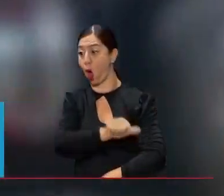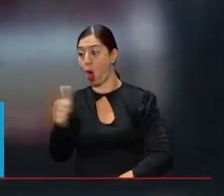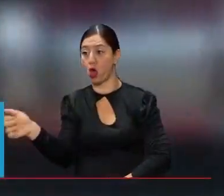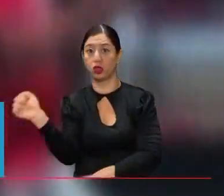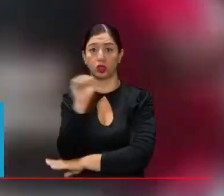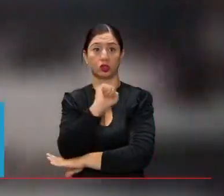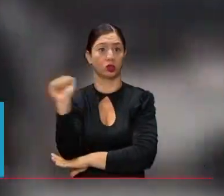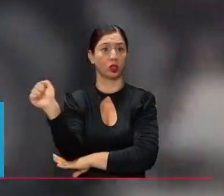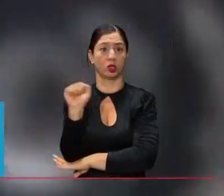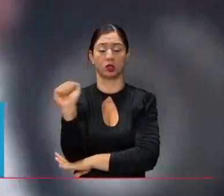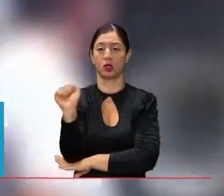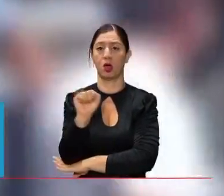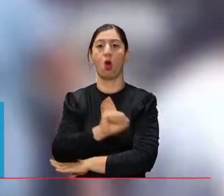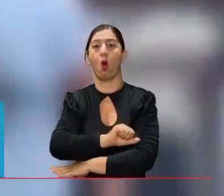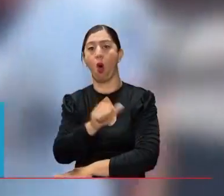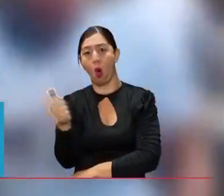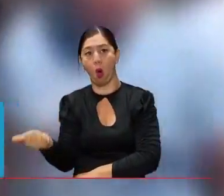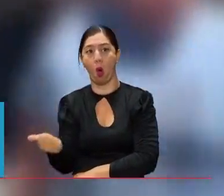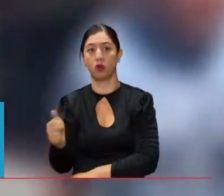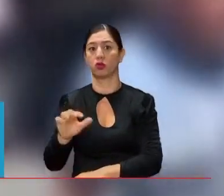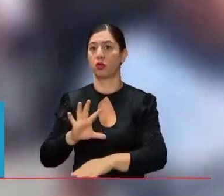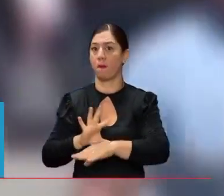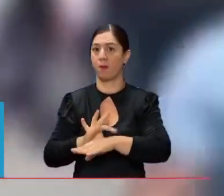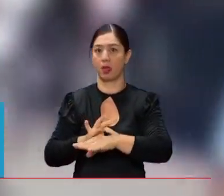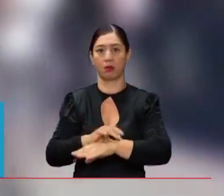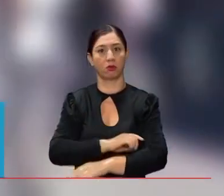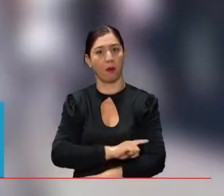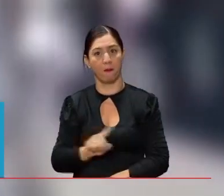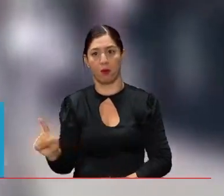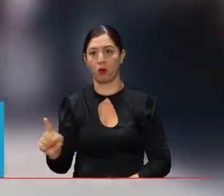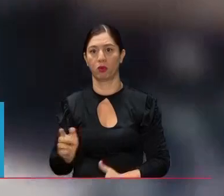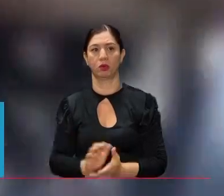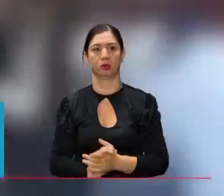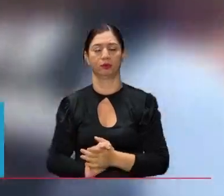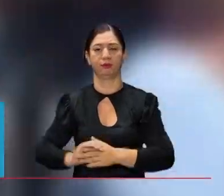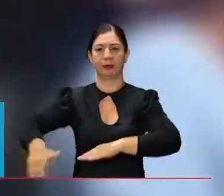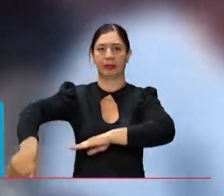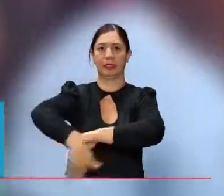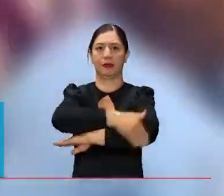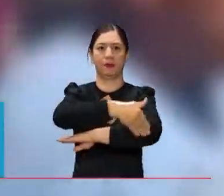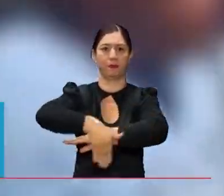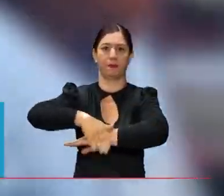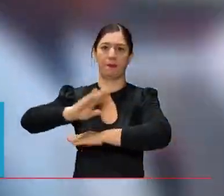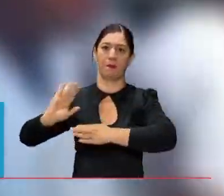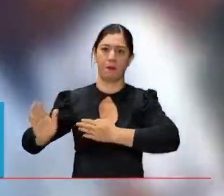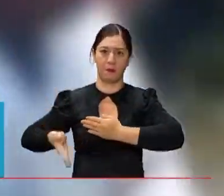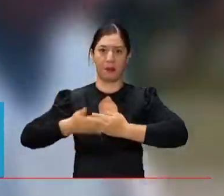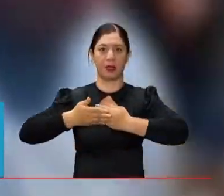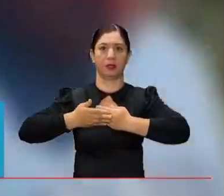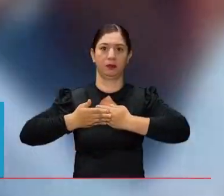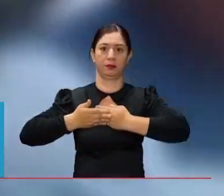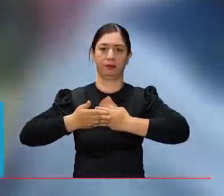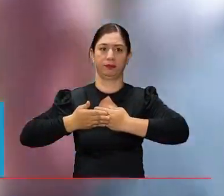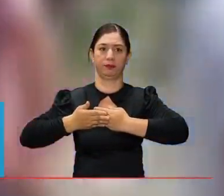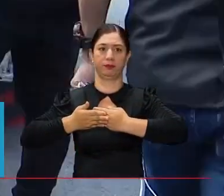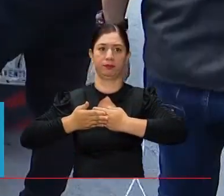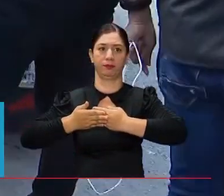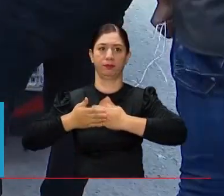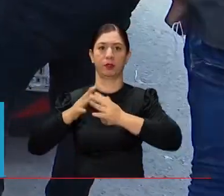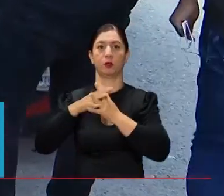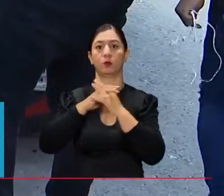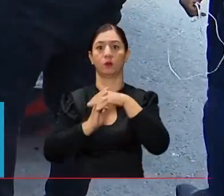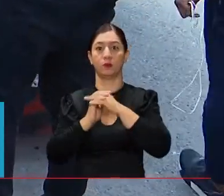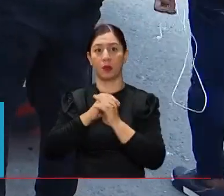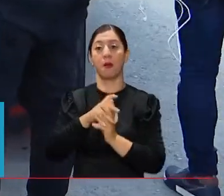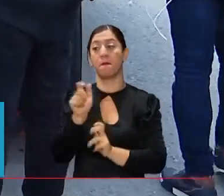ni siquiera los que sirven a la misión médica. Cerrada vía totalmente por las mulas. Hay